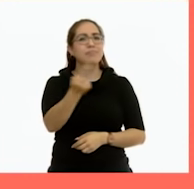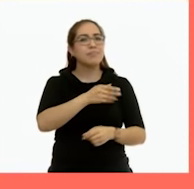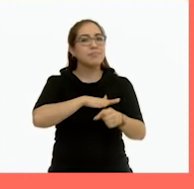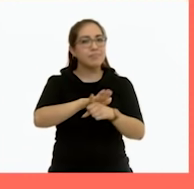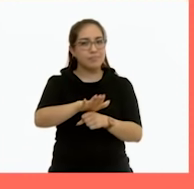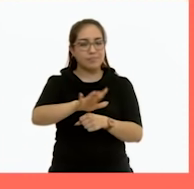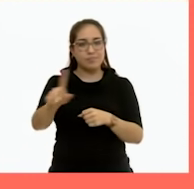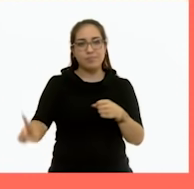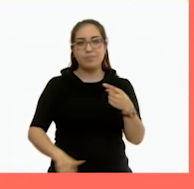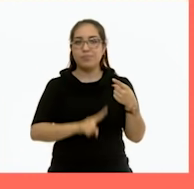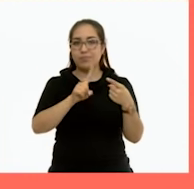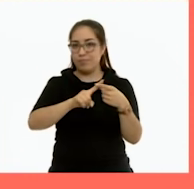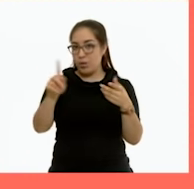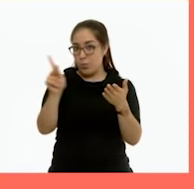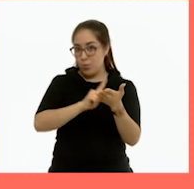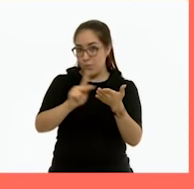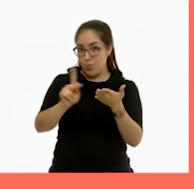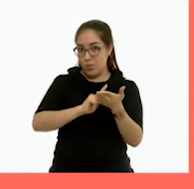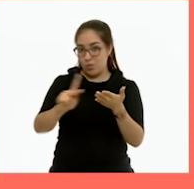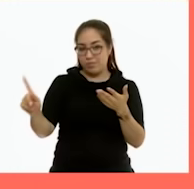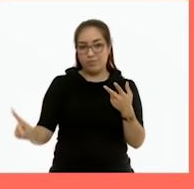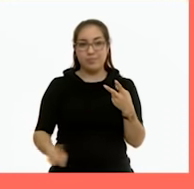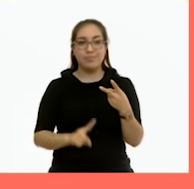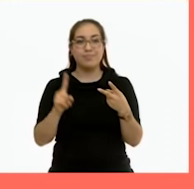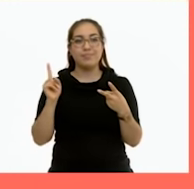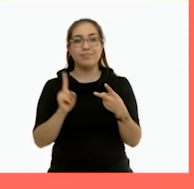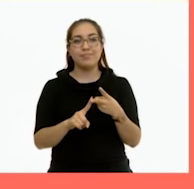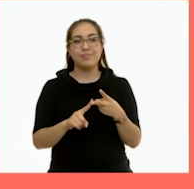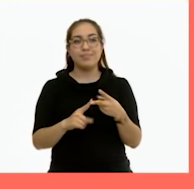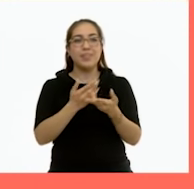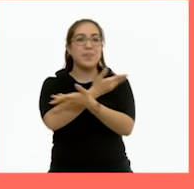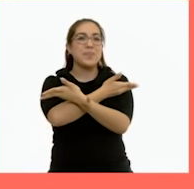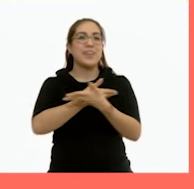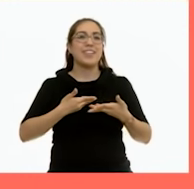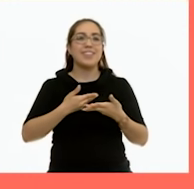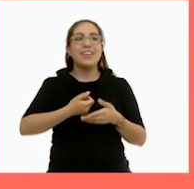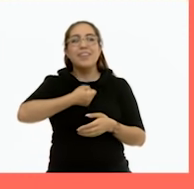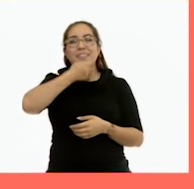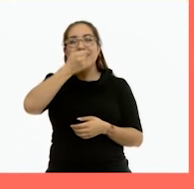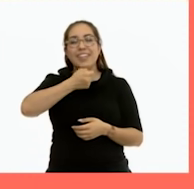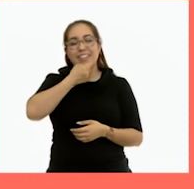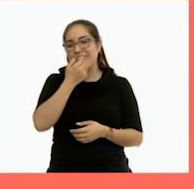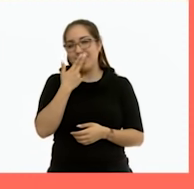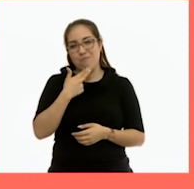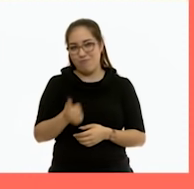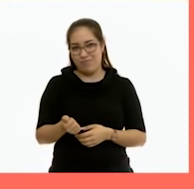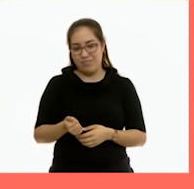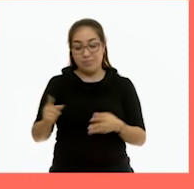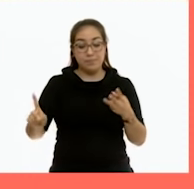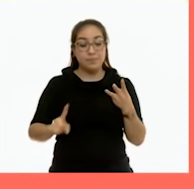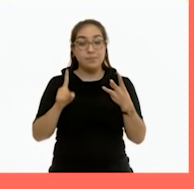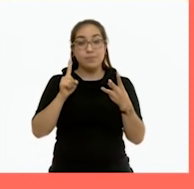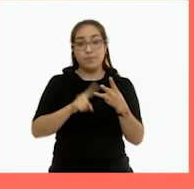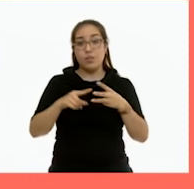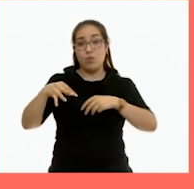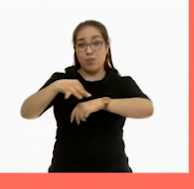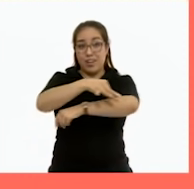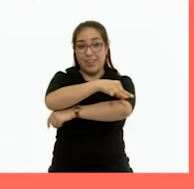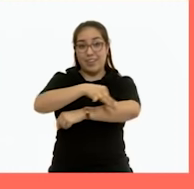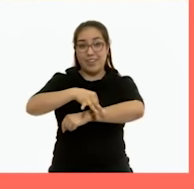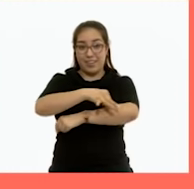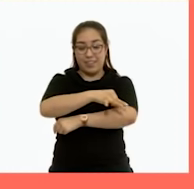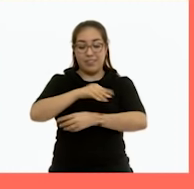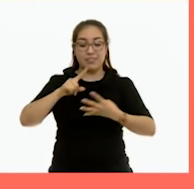Necesitarás un plumón o una pluma, una playera de algodón que ya no uses, una regla